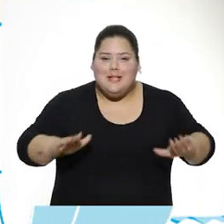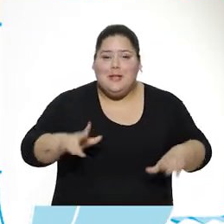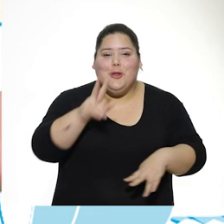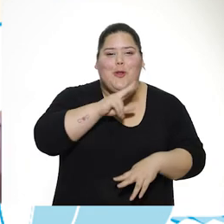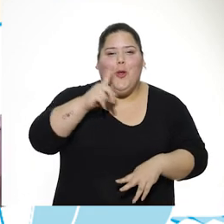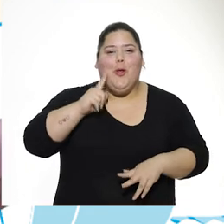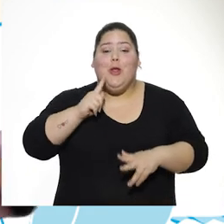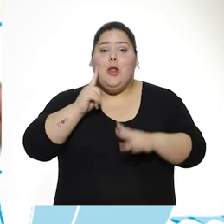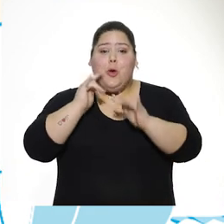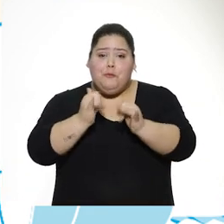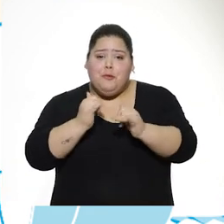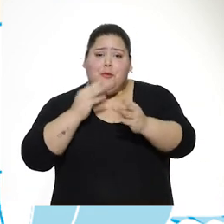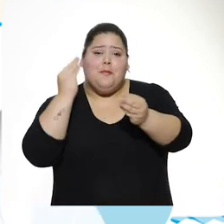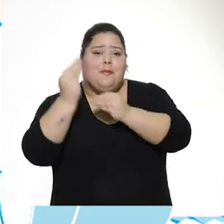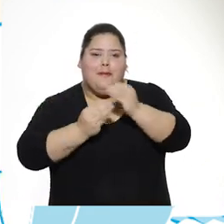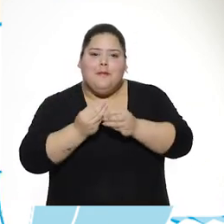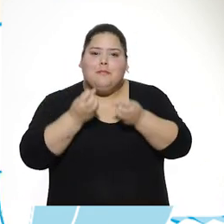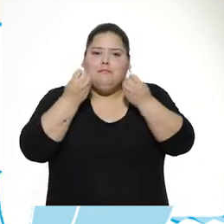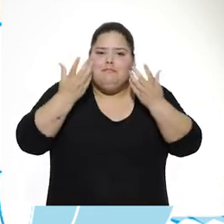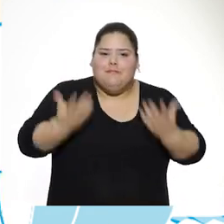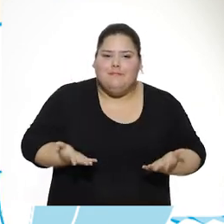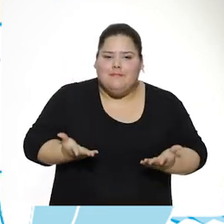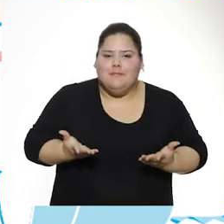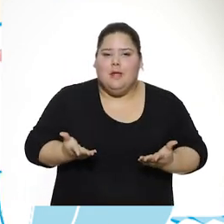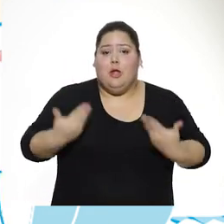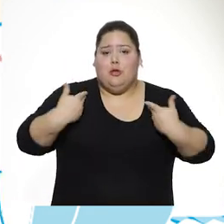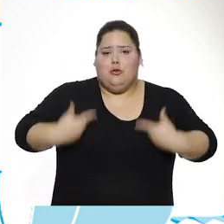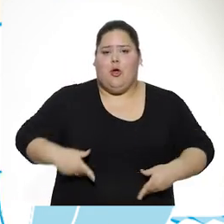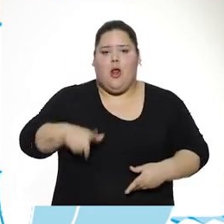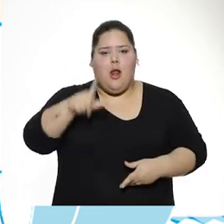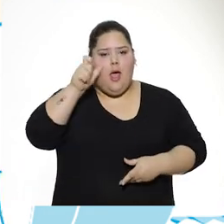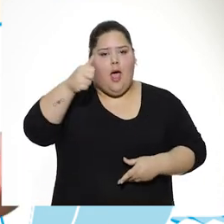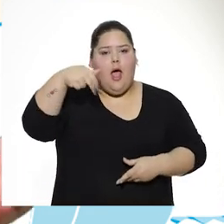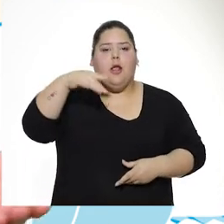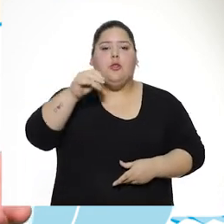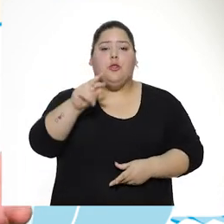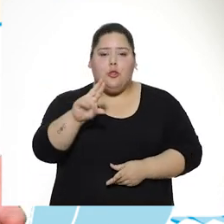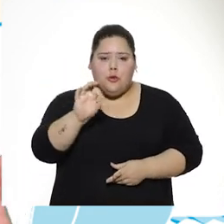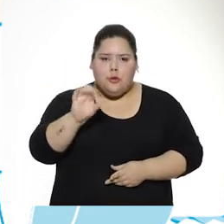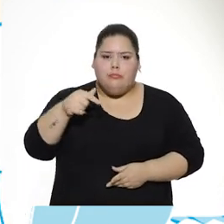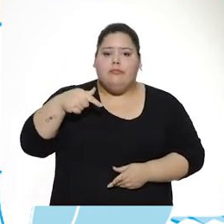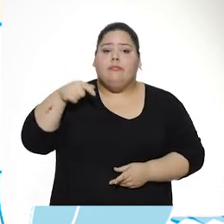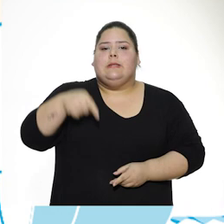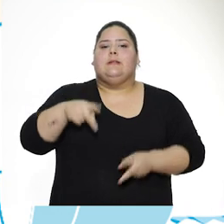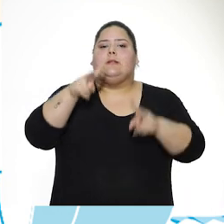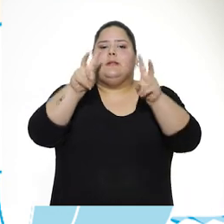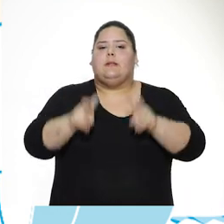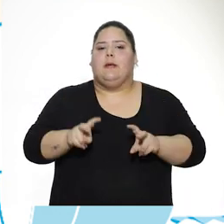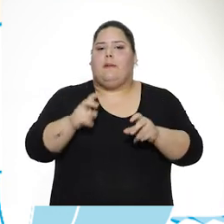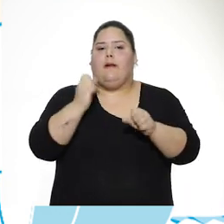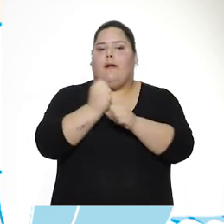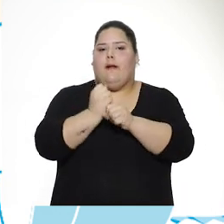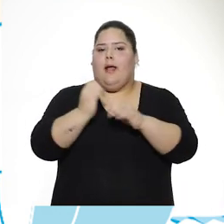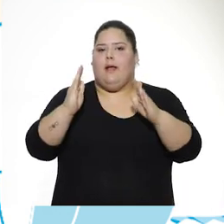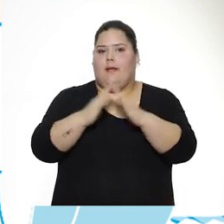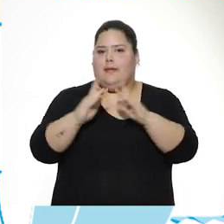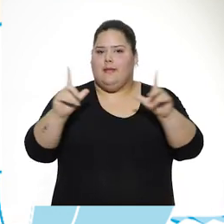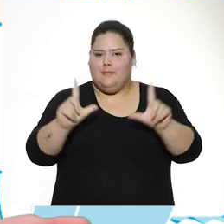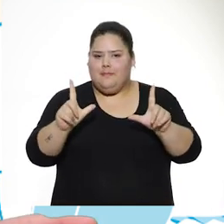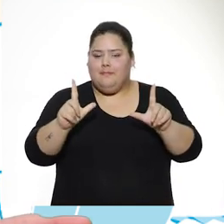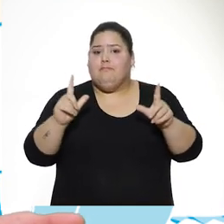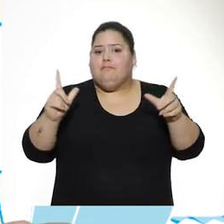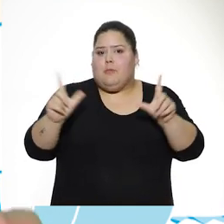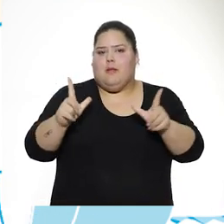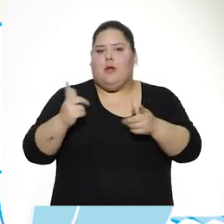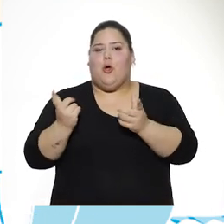chicos, chicas, gurises, familia. ¿Cómo les va? Yo soy Leandro Bogado y esto es Contenidos en Casa